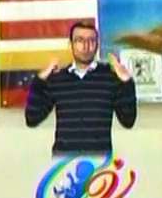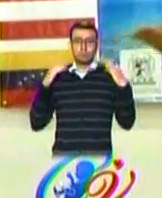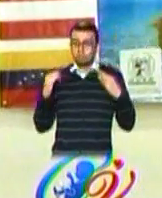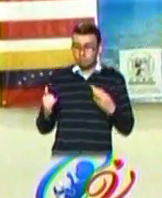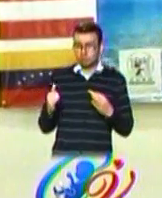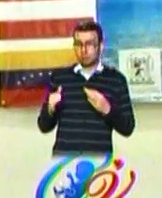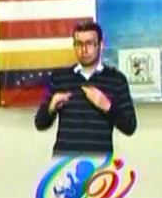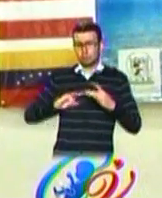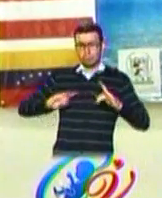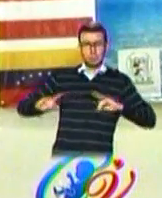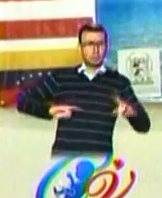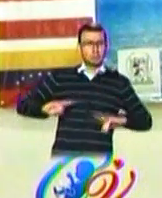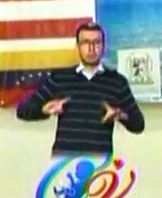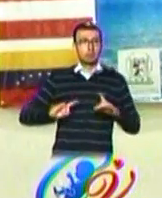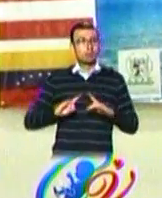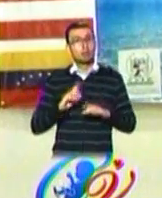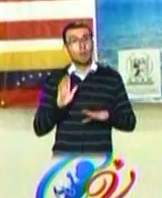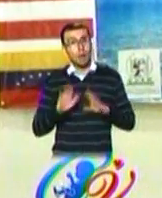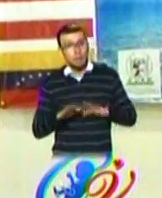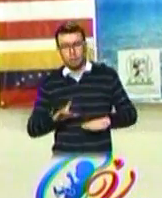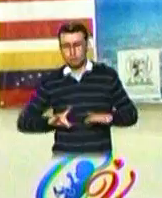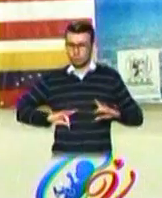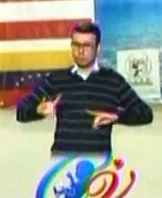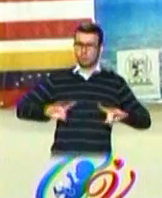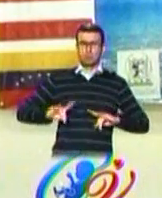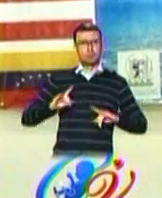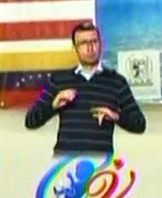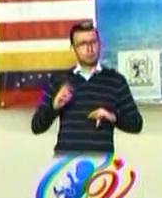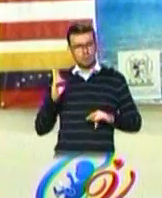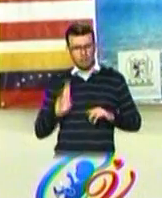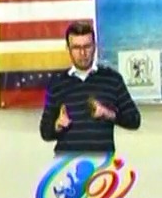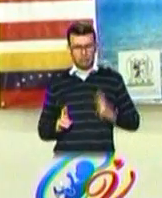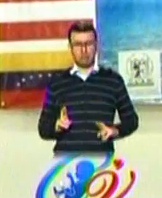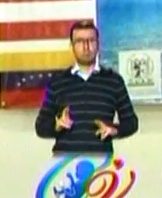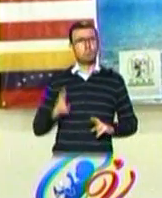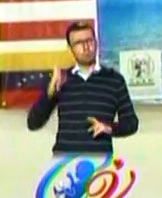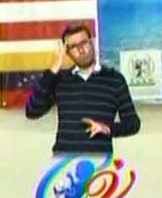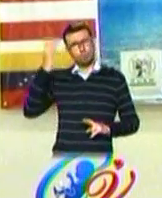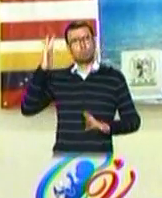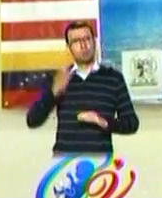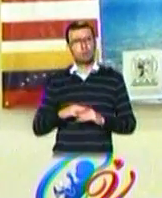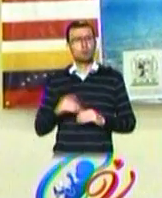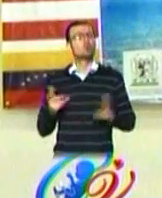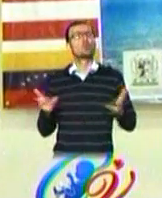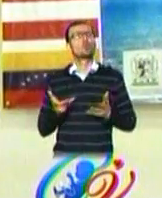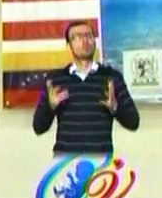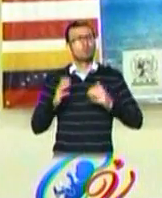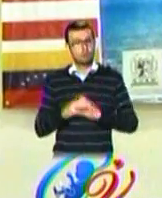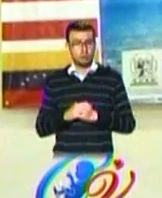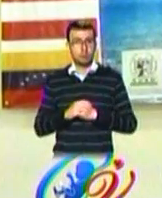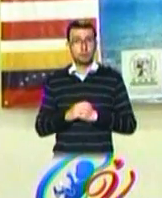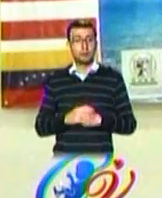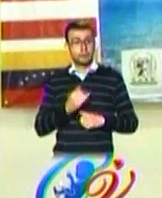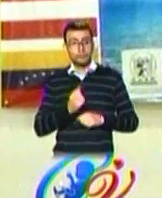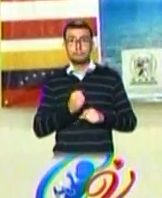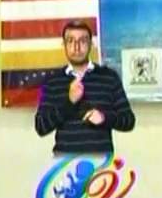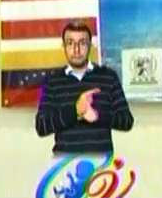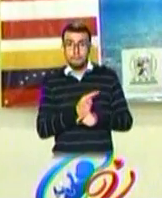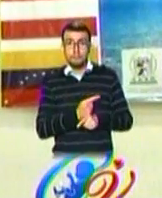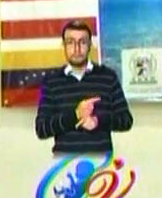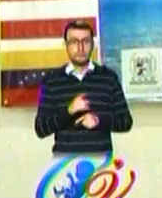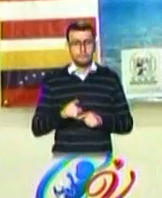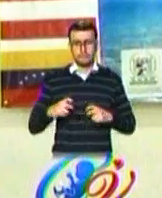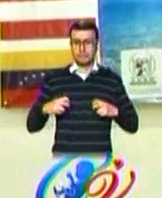diferentes al algodón y boto chispas. ¿De dónde sale esa energía? Esa energía es